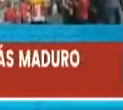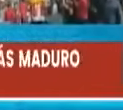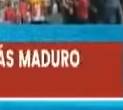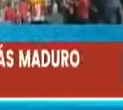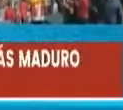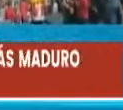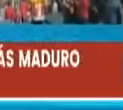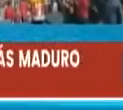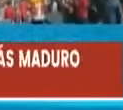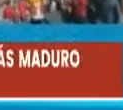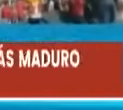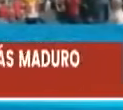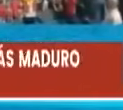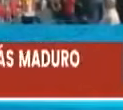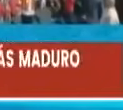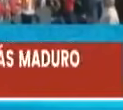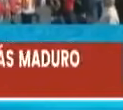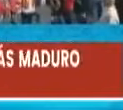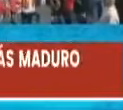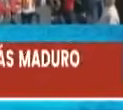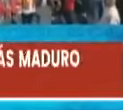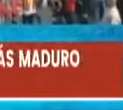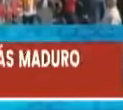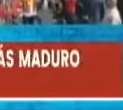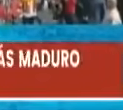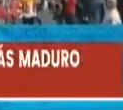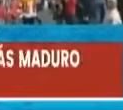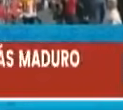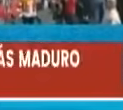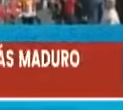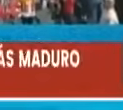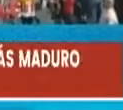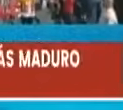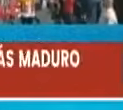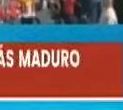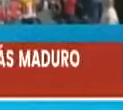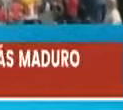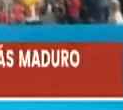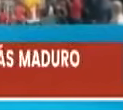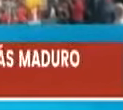Tengo la profecía hecha por varios pastores cristianos.